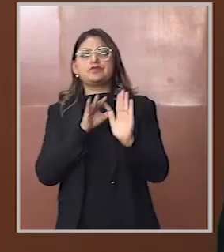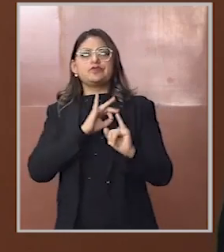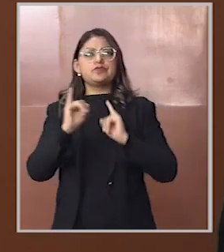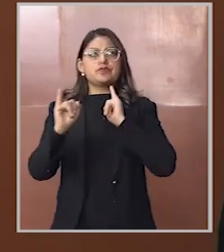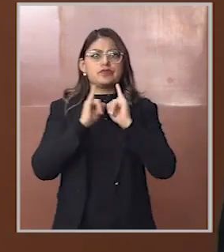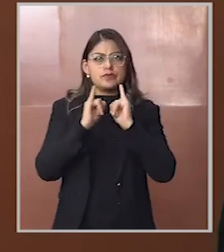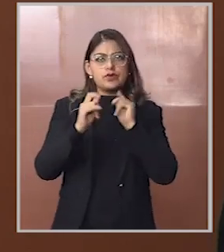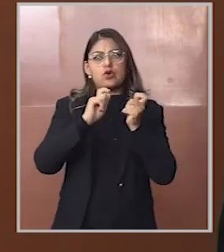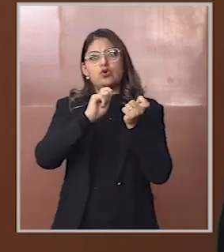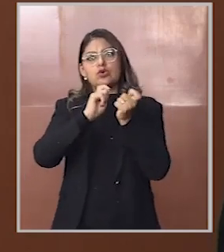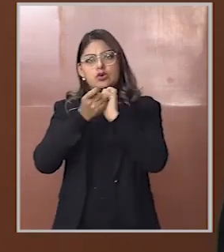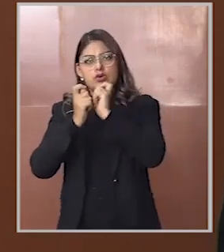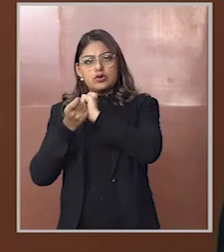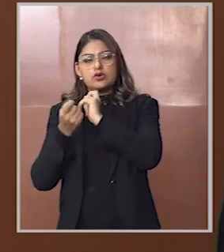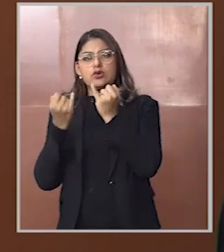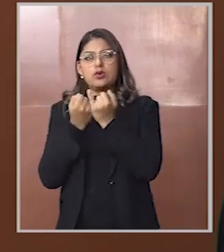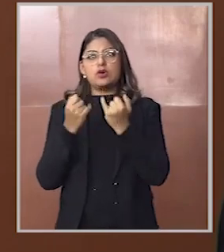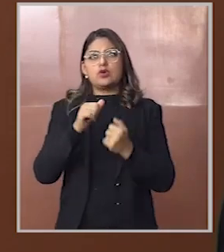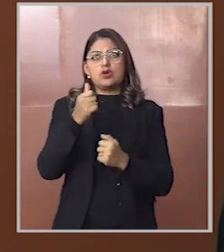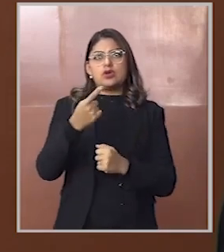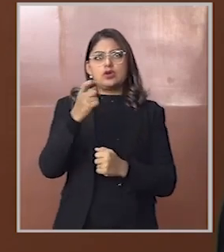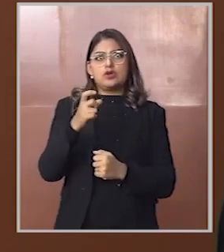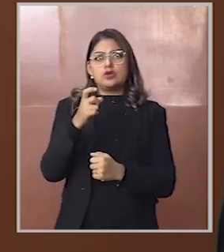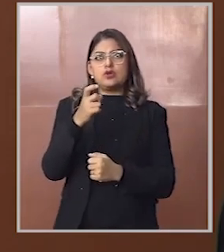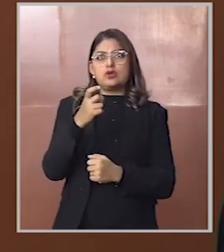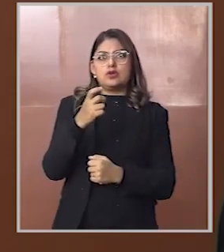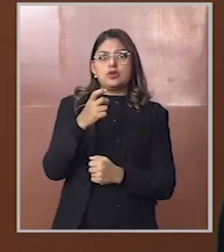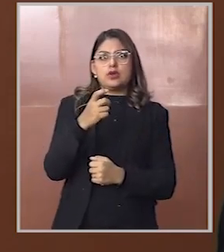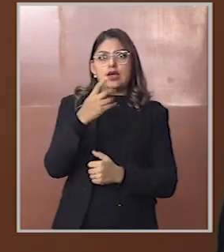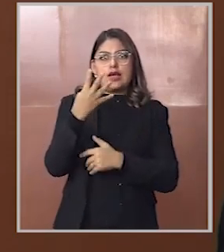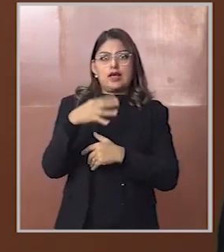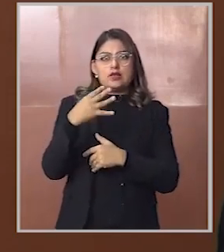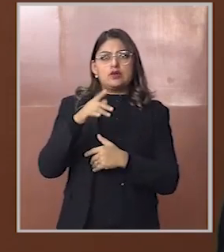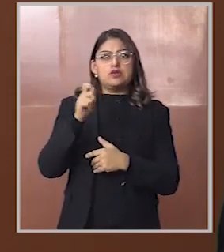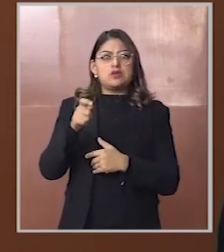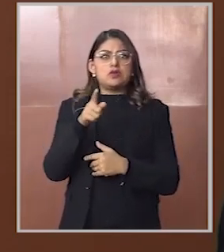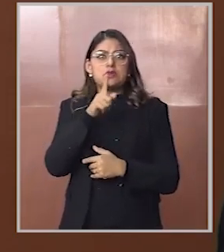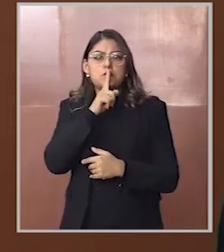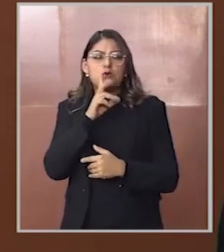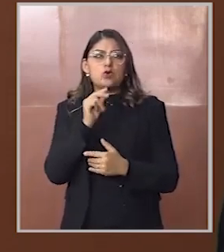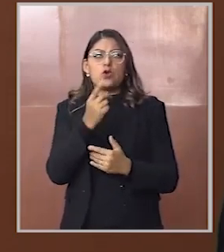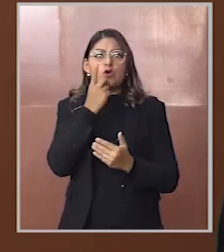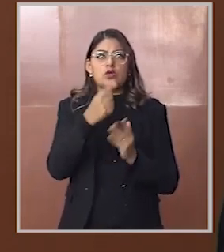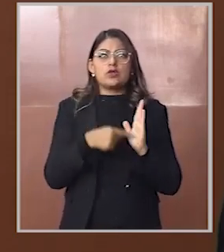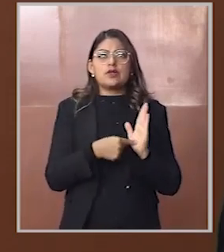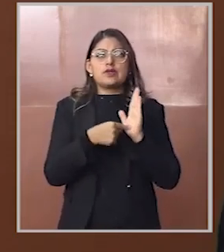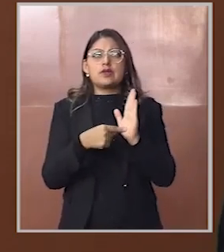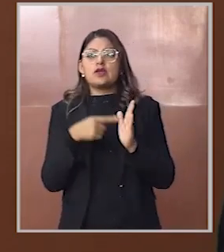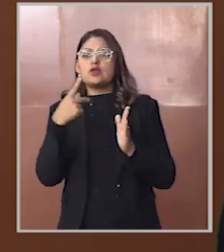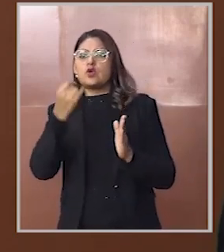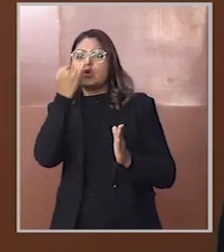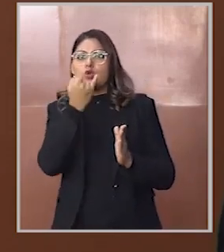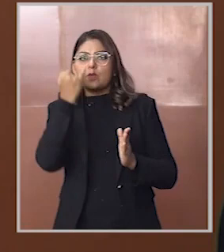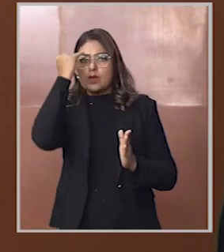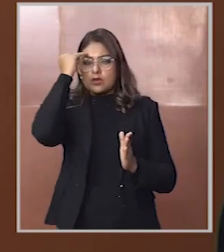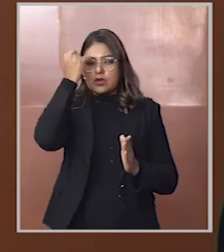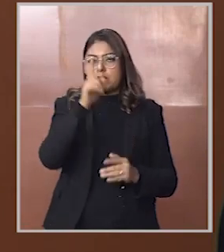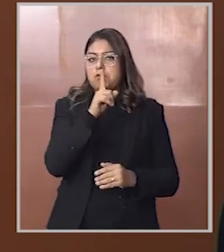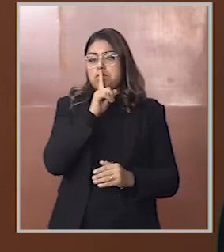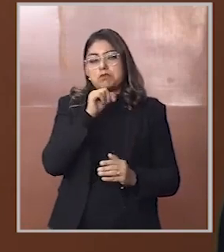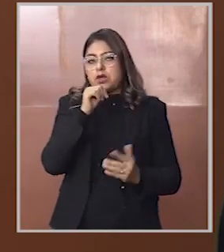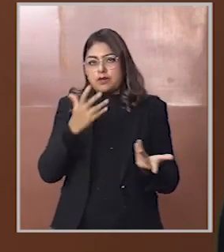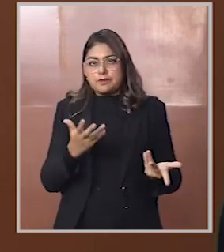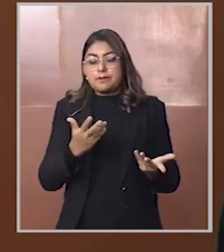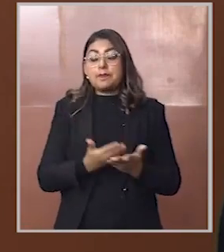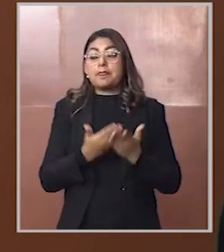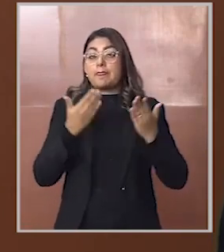personas restantes carecen de algún documento que acredite que son hablantes de la lengua indígena respectiva en razón